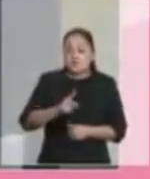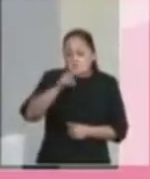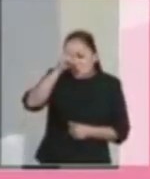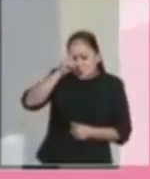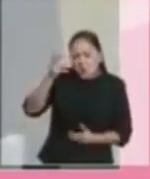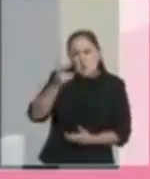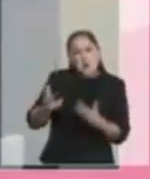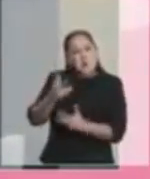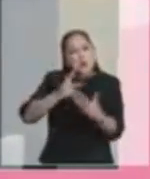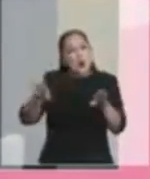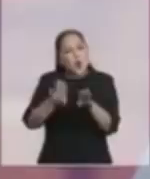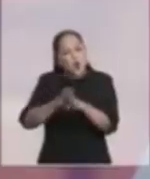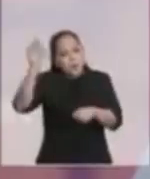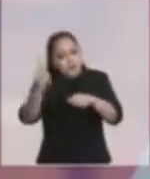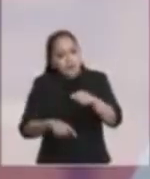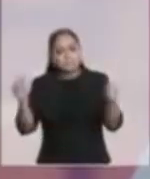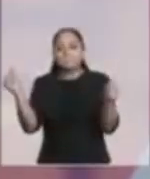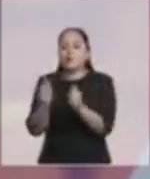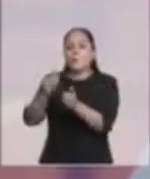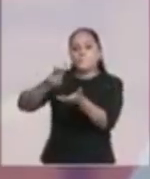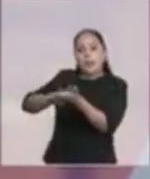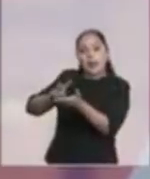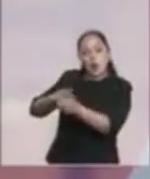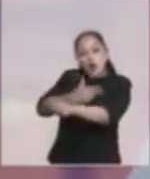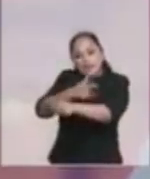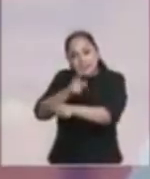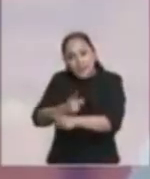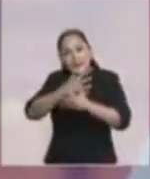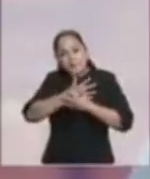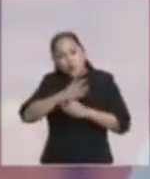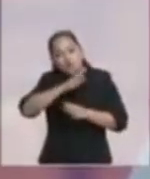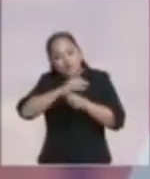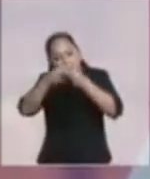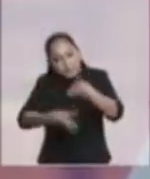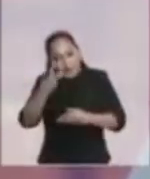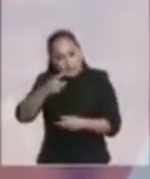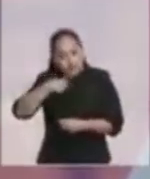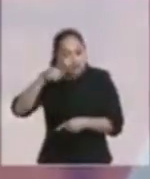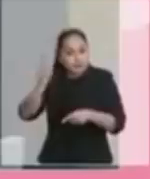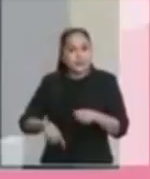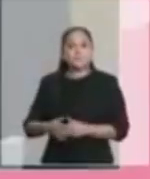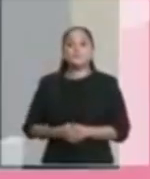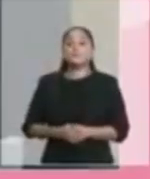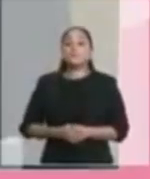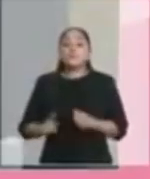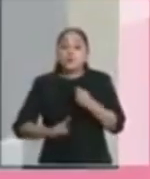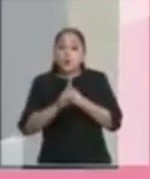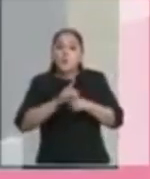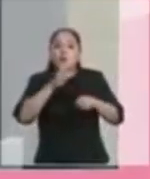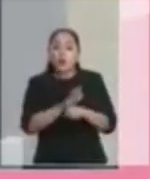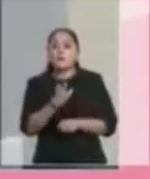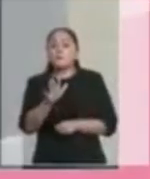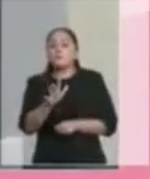valores. Candidata, dice que va a defender a los mexicanos. El problema es que justamente quienes extorsionan,